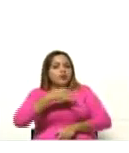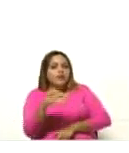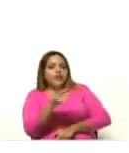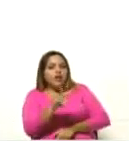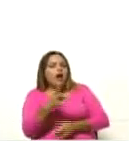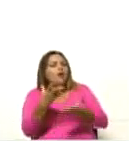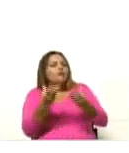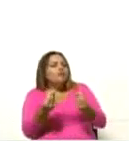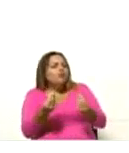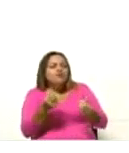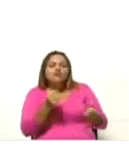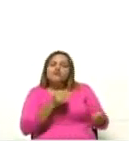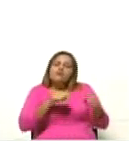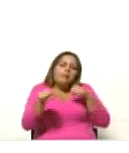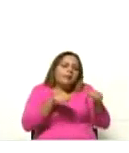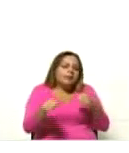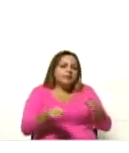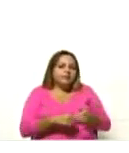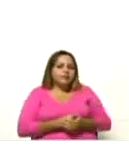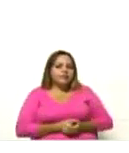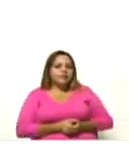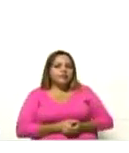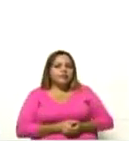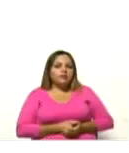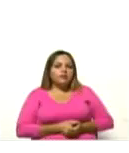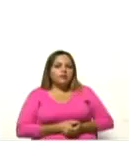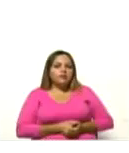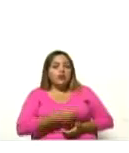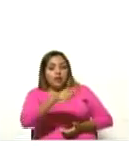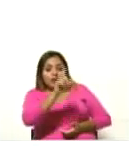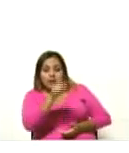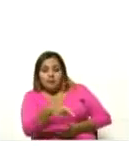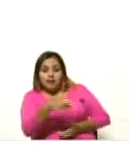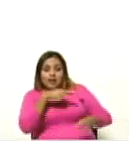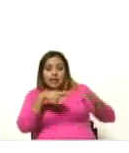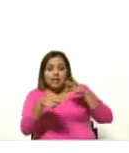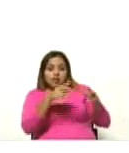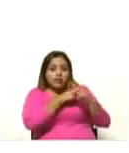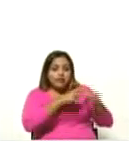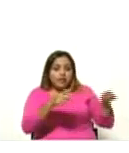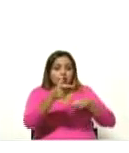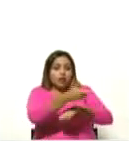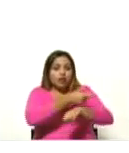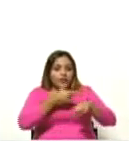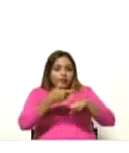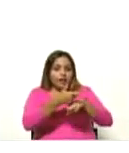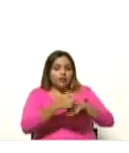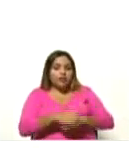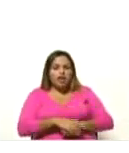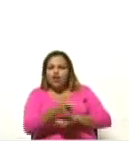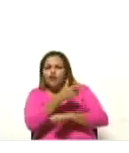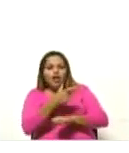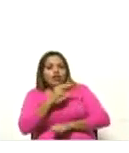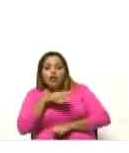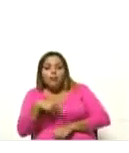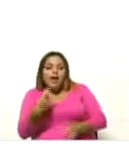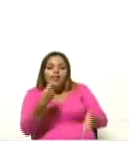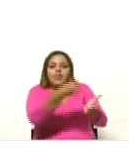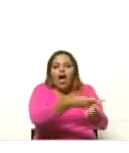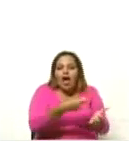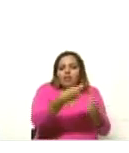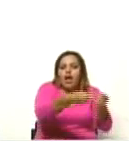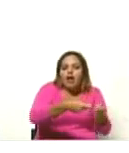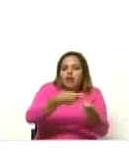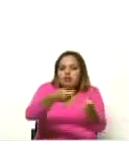muy vigorosa. Y eso implica también una relación distinta con el Estado. El Estado ya no te puede proveer, ya no